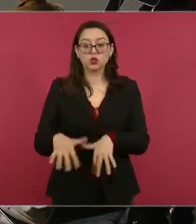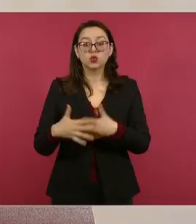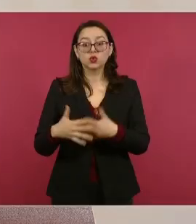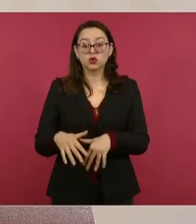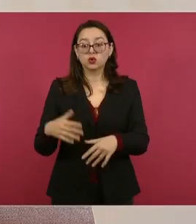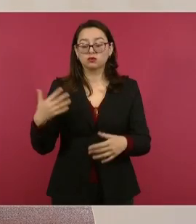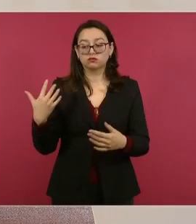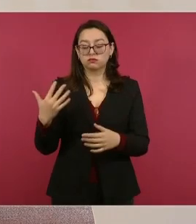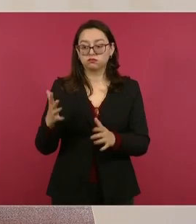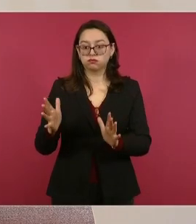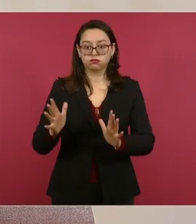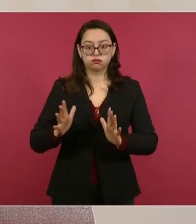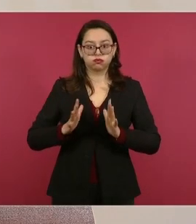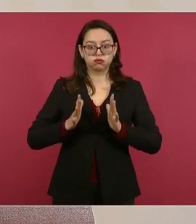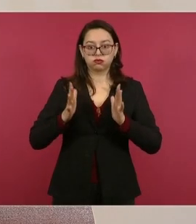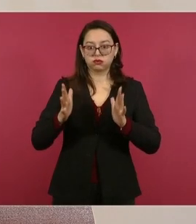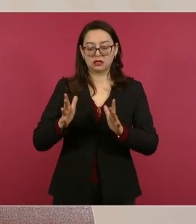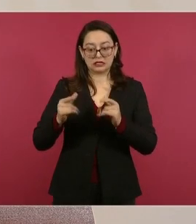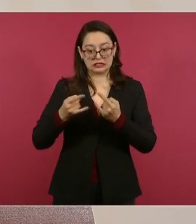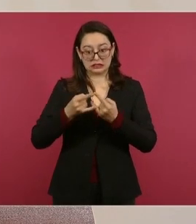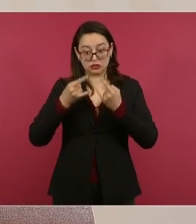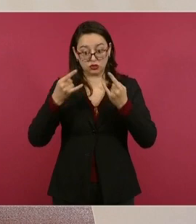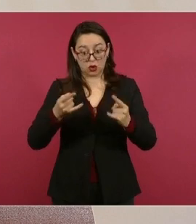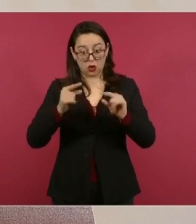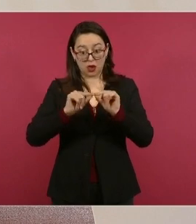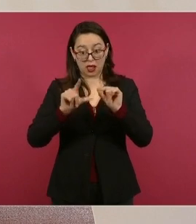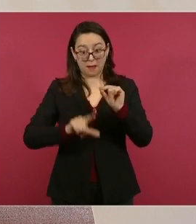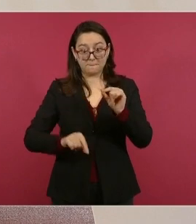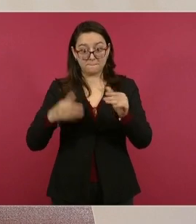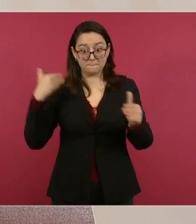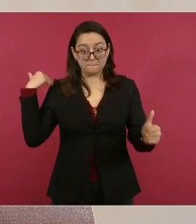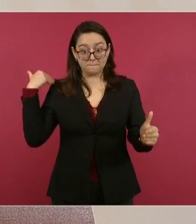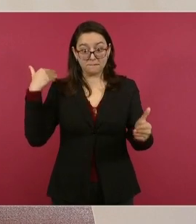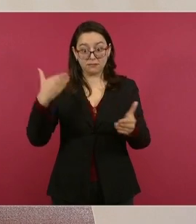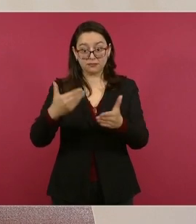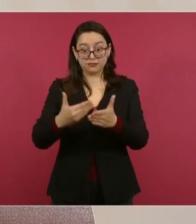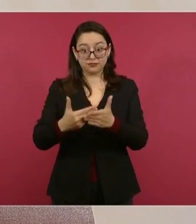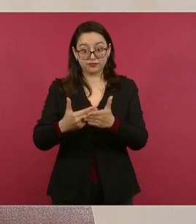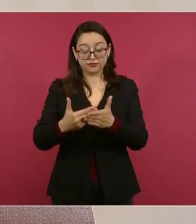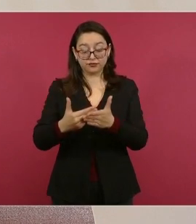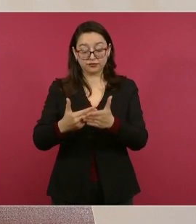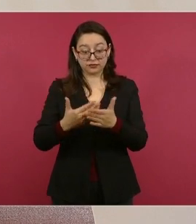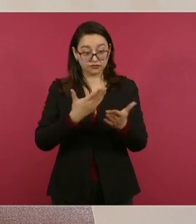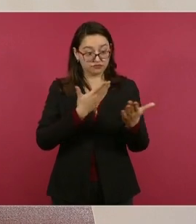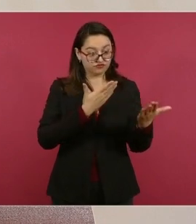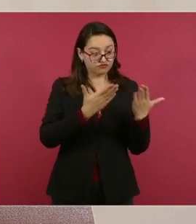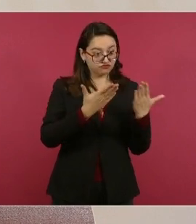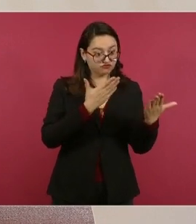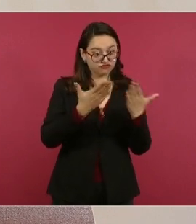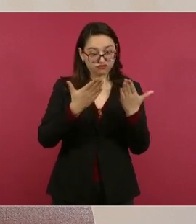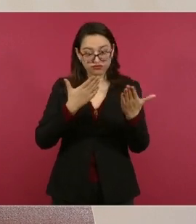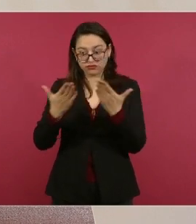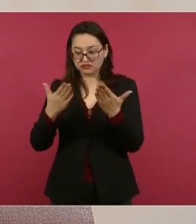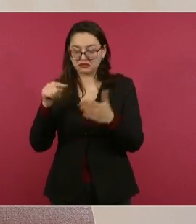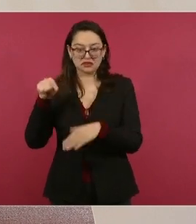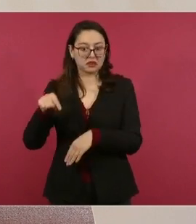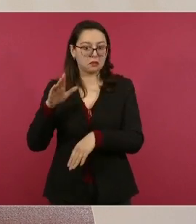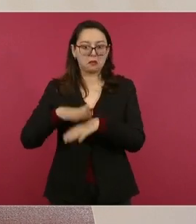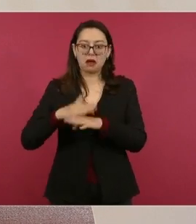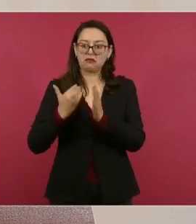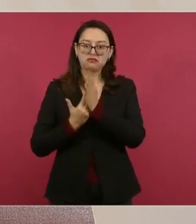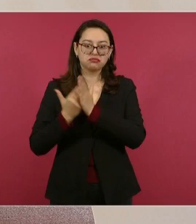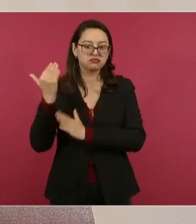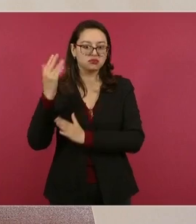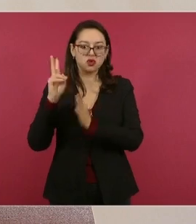de toda la historia, considerando solo octubres. Al 31 de octubre